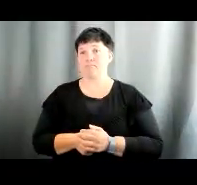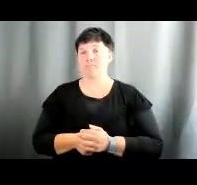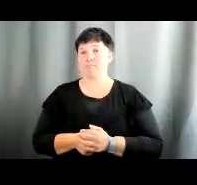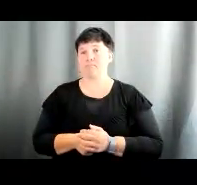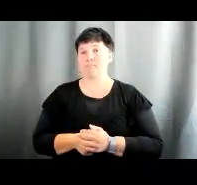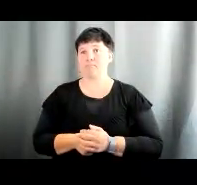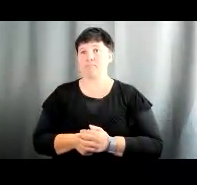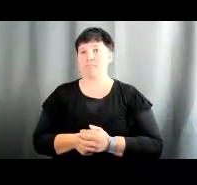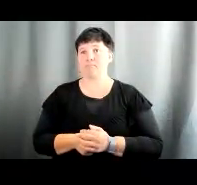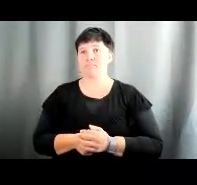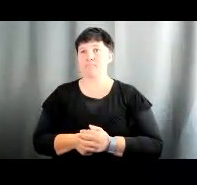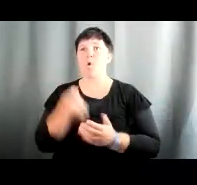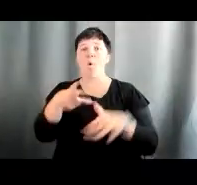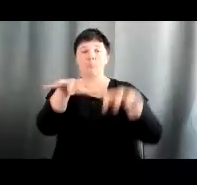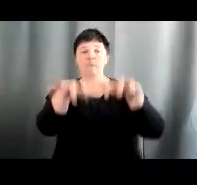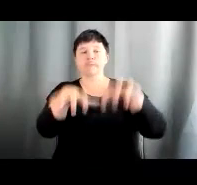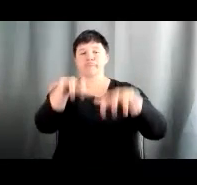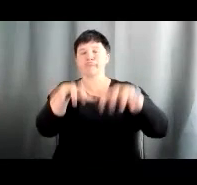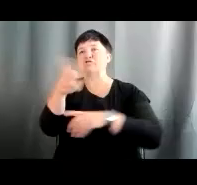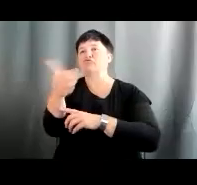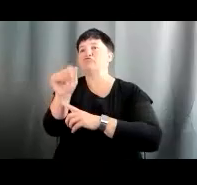O puede escribir en el cuadro de chat.